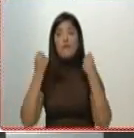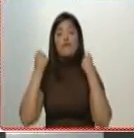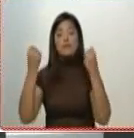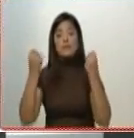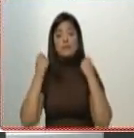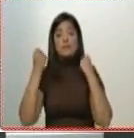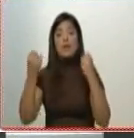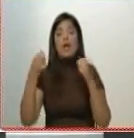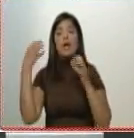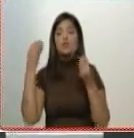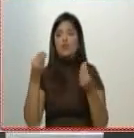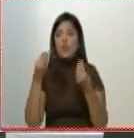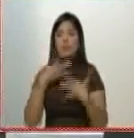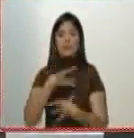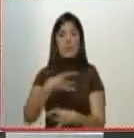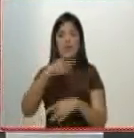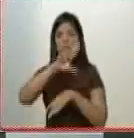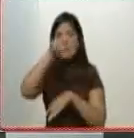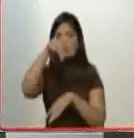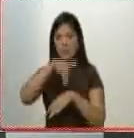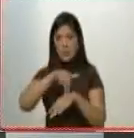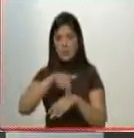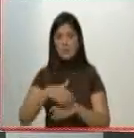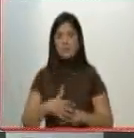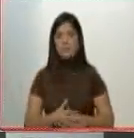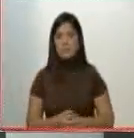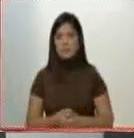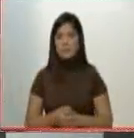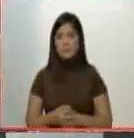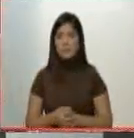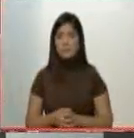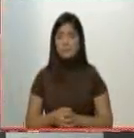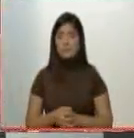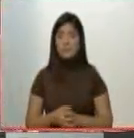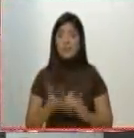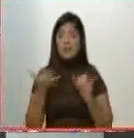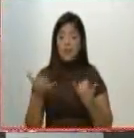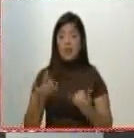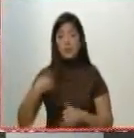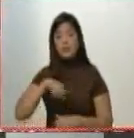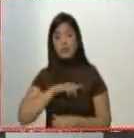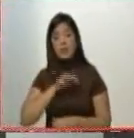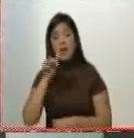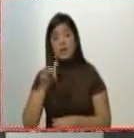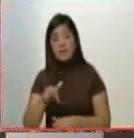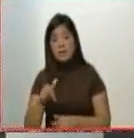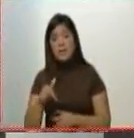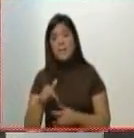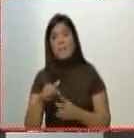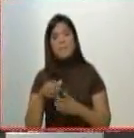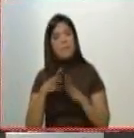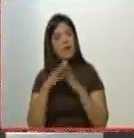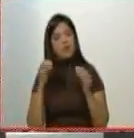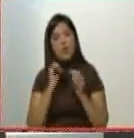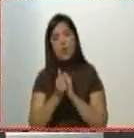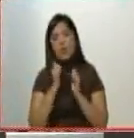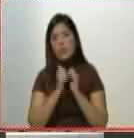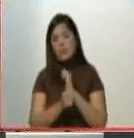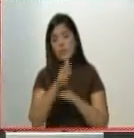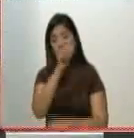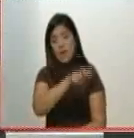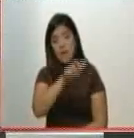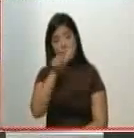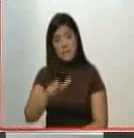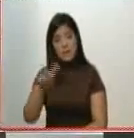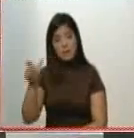como interés nacional. Y de esto estamos hablando en este momento. Son espacios para nuestros deportistas y para quienes